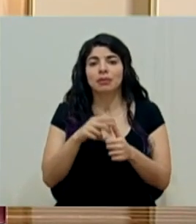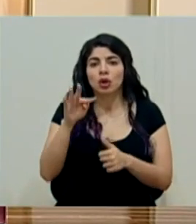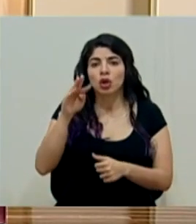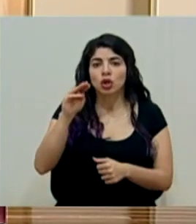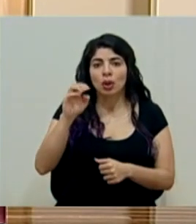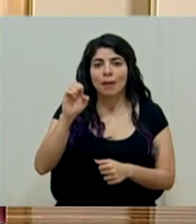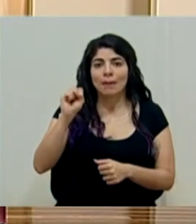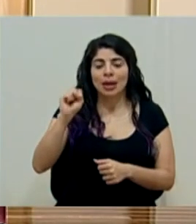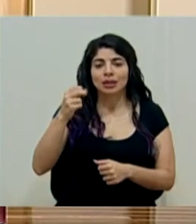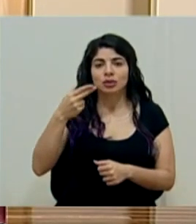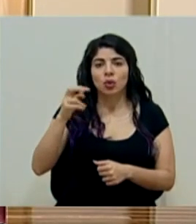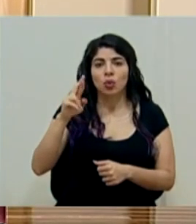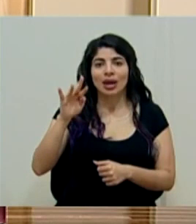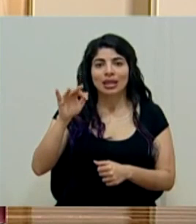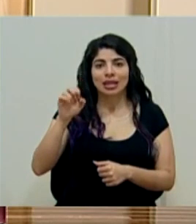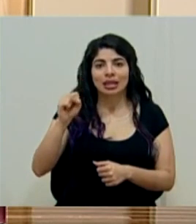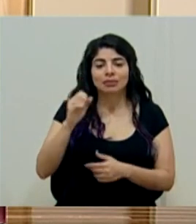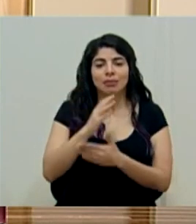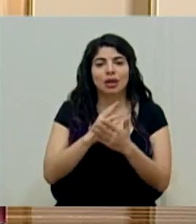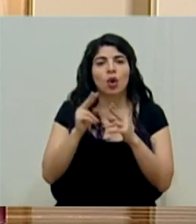Tomás Huertas del Observador.